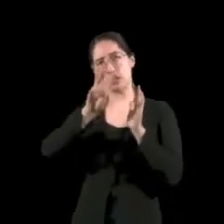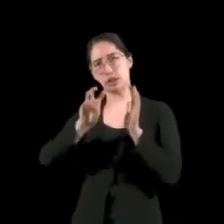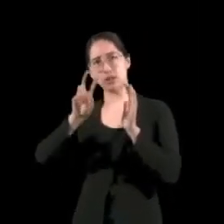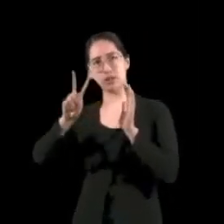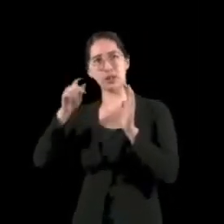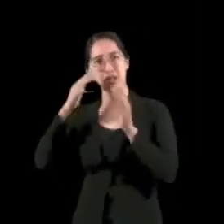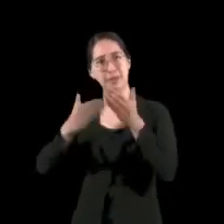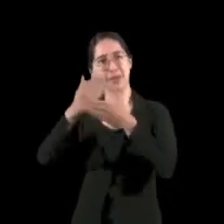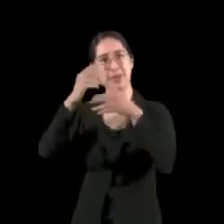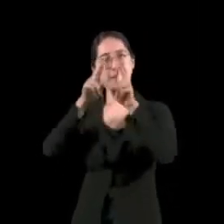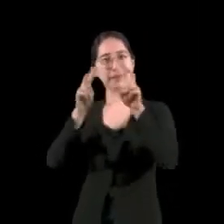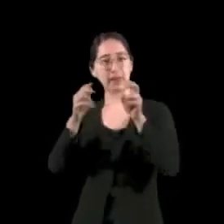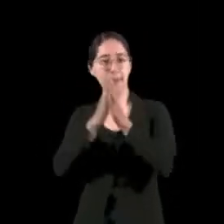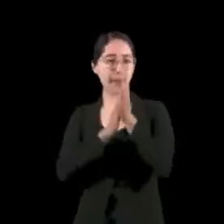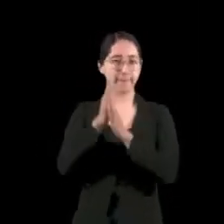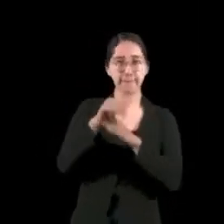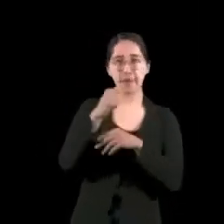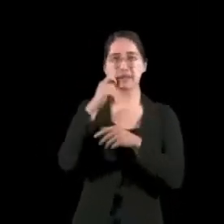coca.